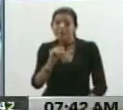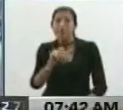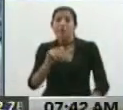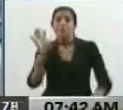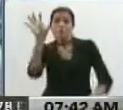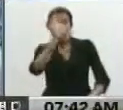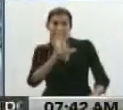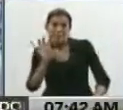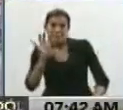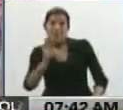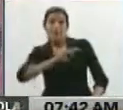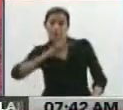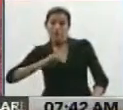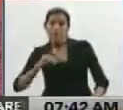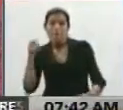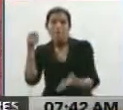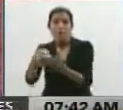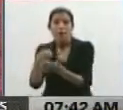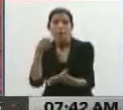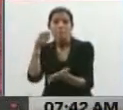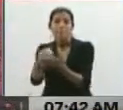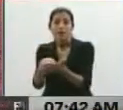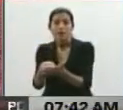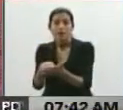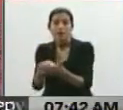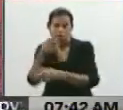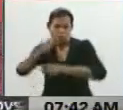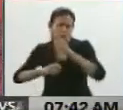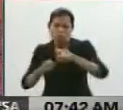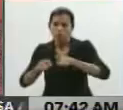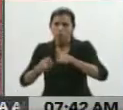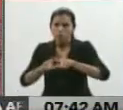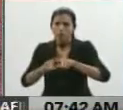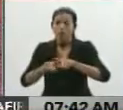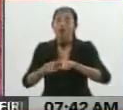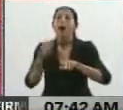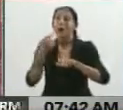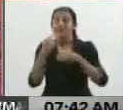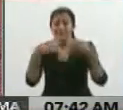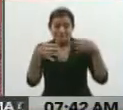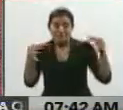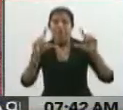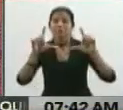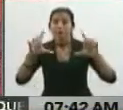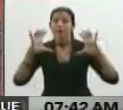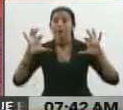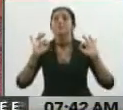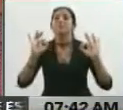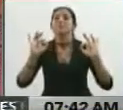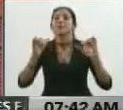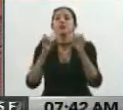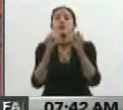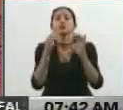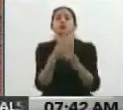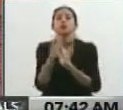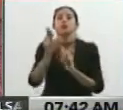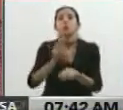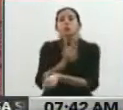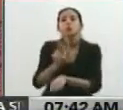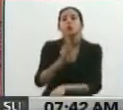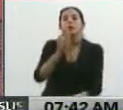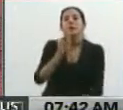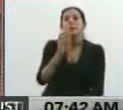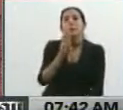pagamos una membresía y estamos adscritos a eso bueno y hay una nota de estudio del tema de los erp que ya es algo que está